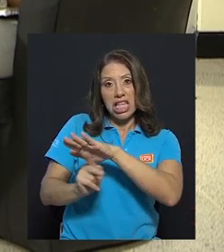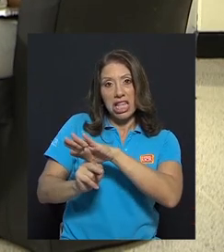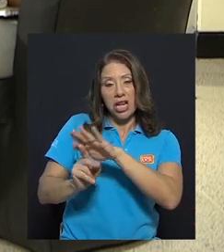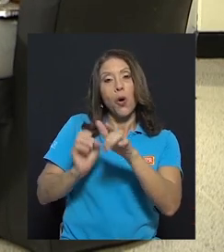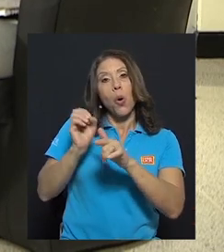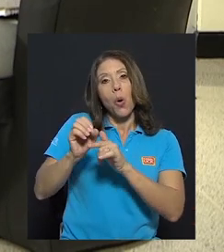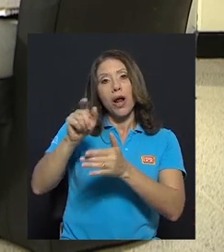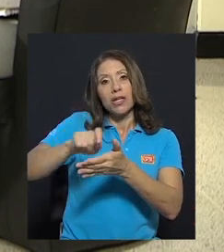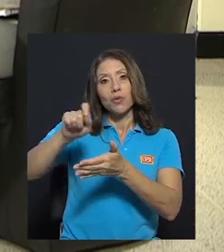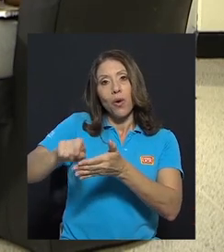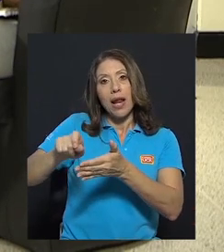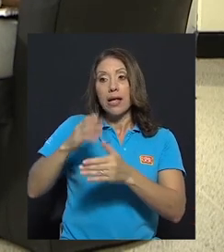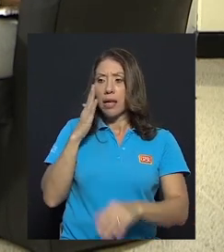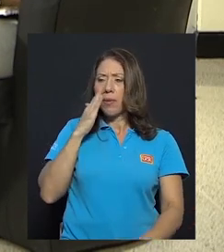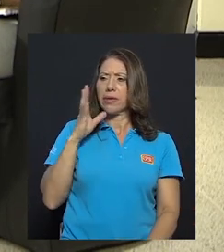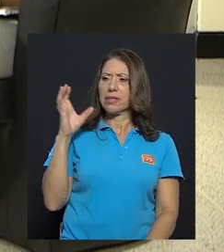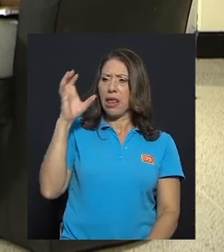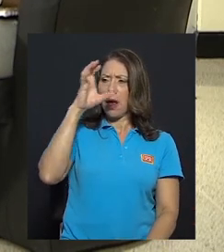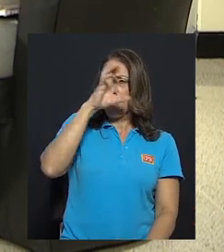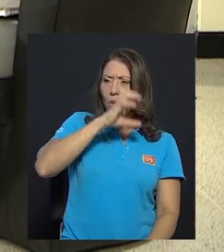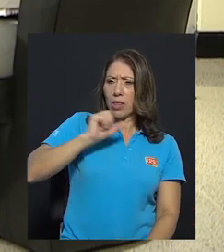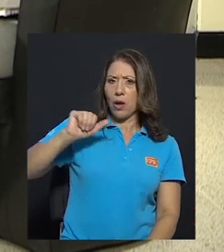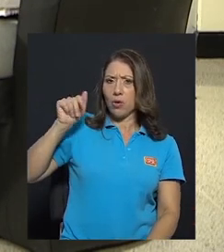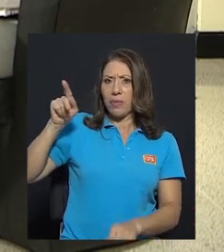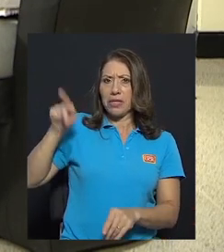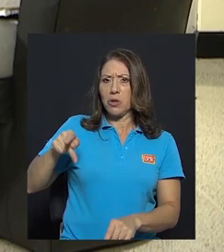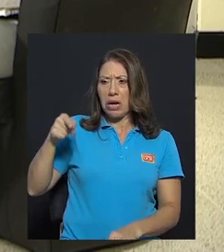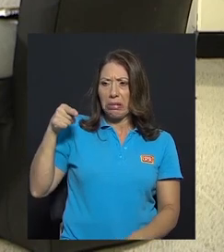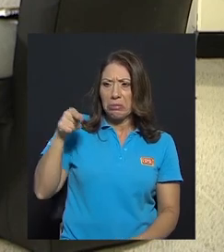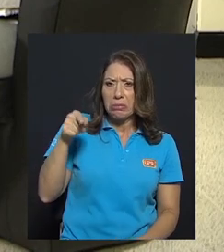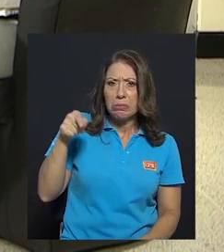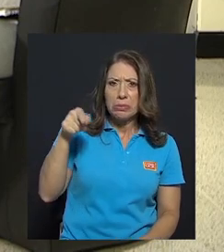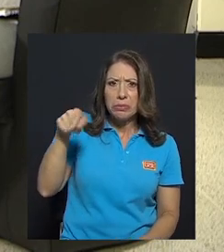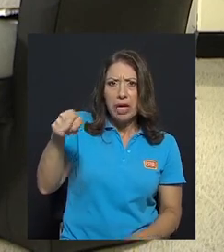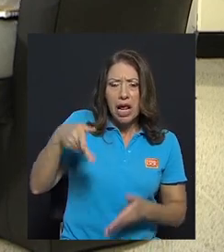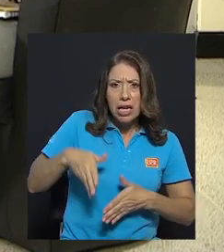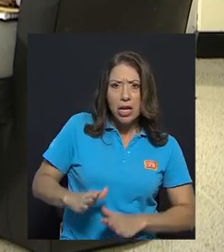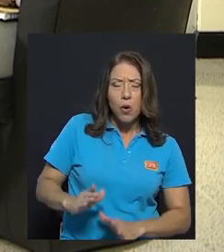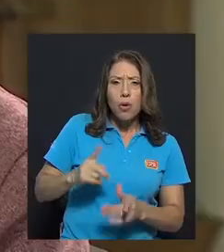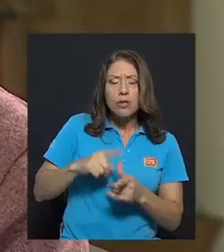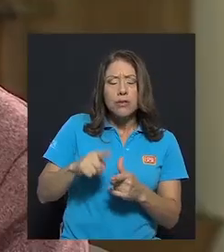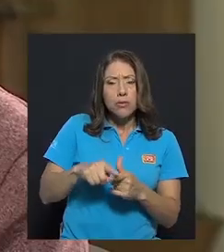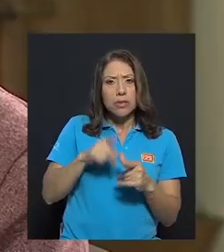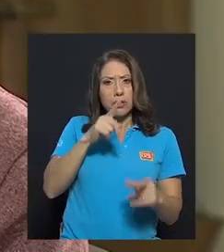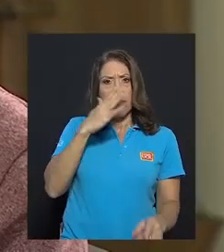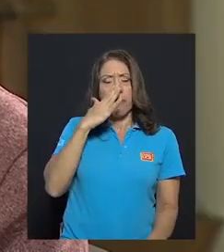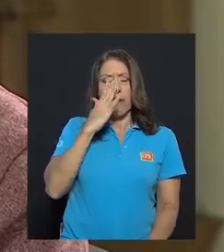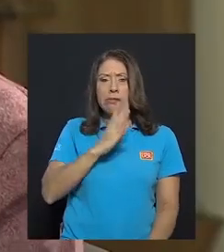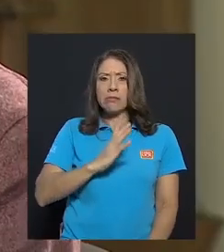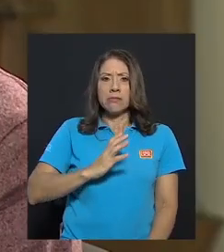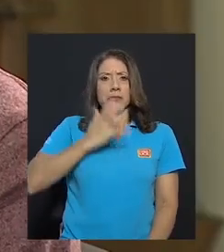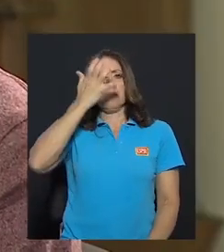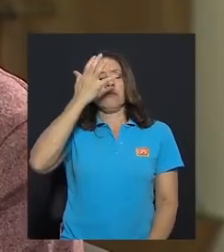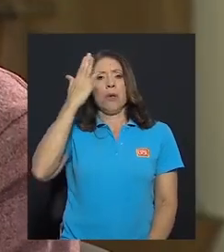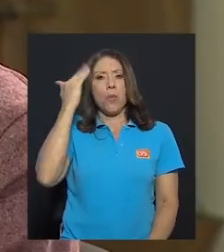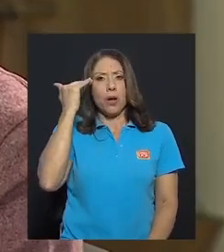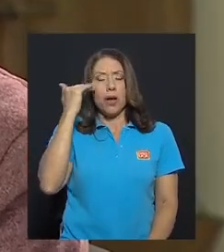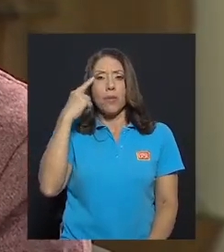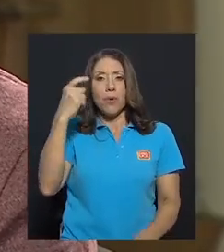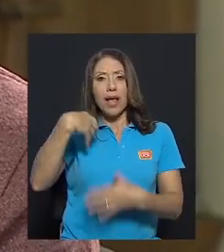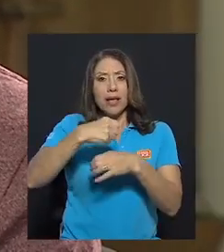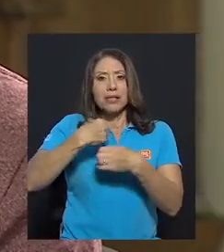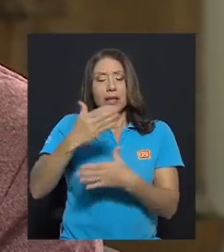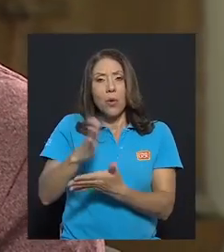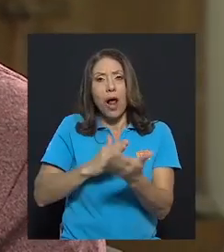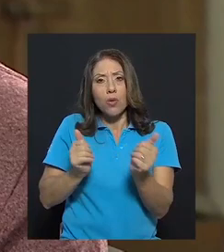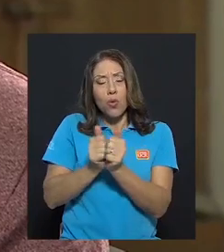se da cuenta que le están agrediendo a su niño, evidentemente va a reaccionar de manera eufórica porque están haciendo algo